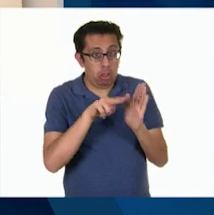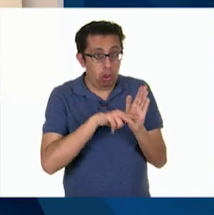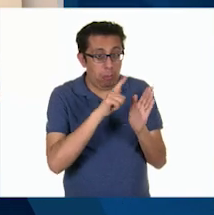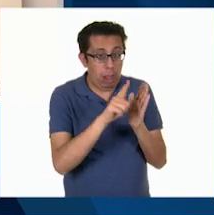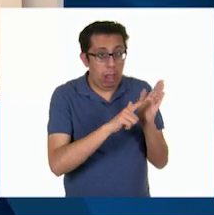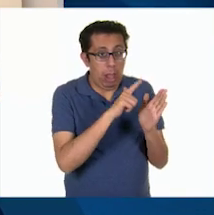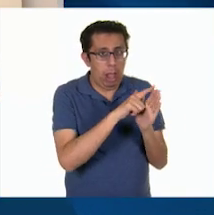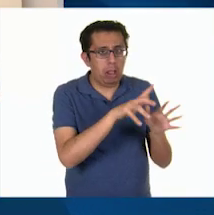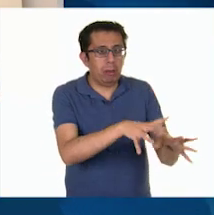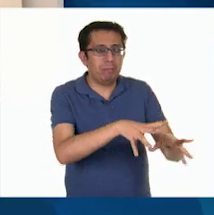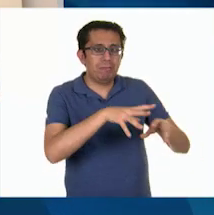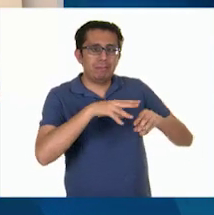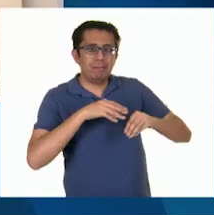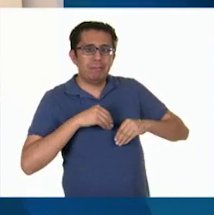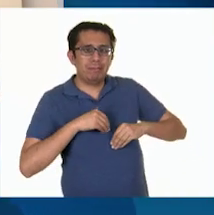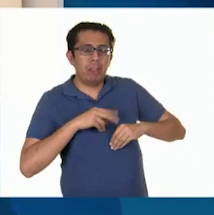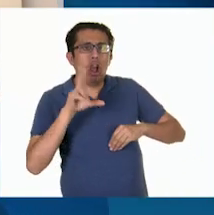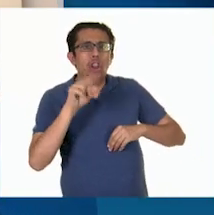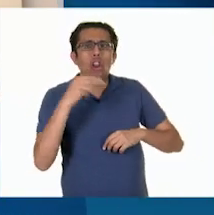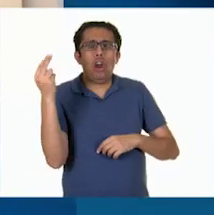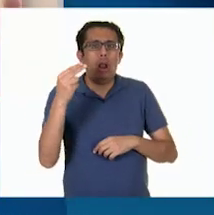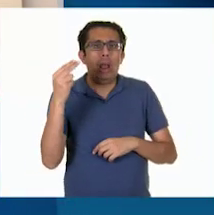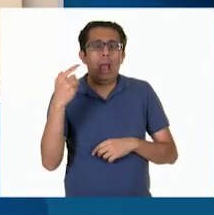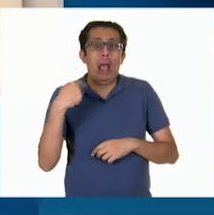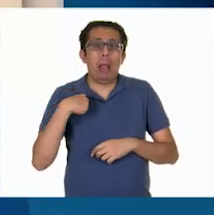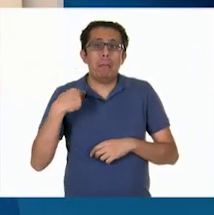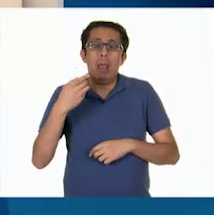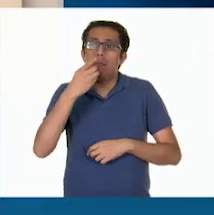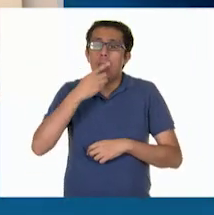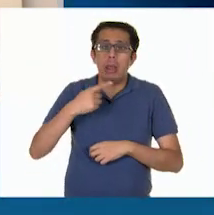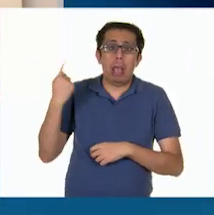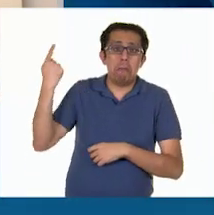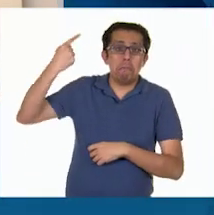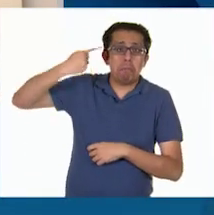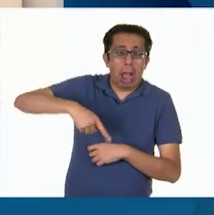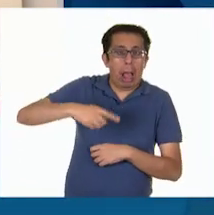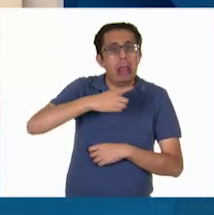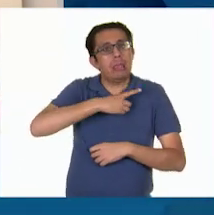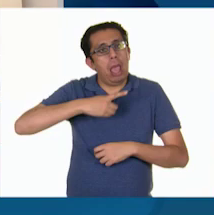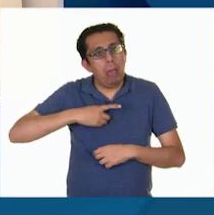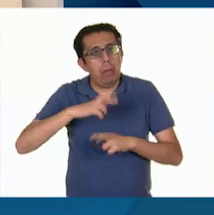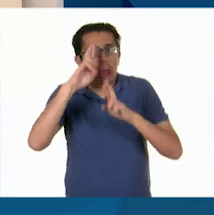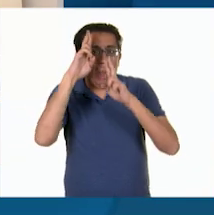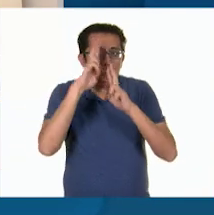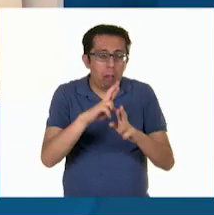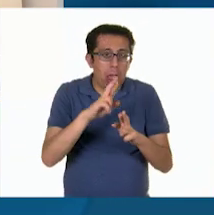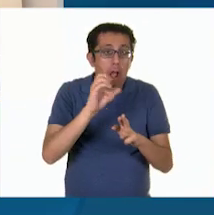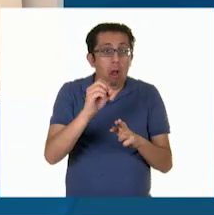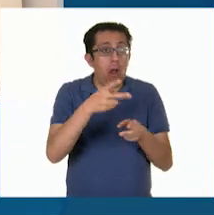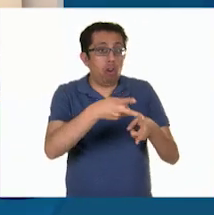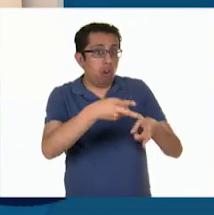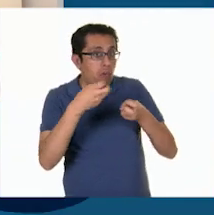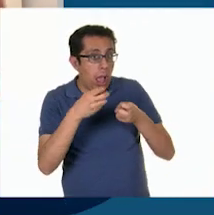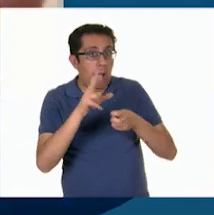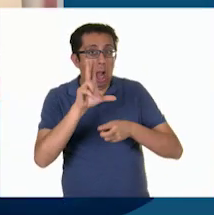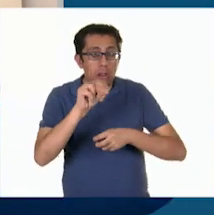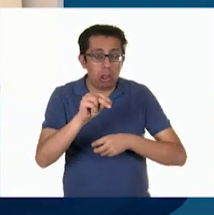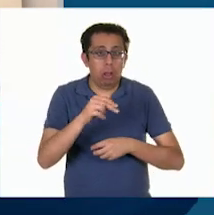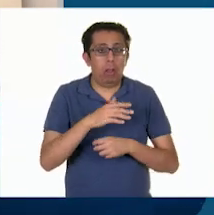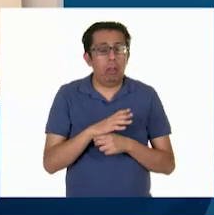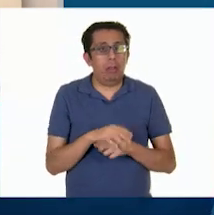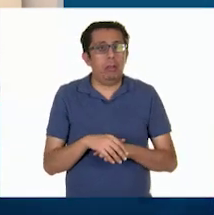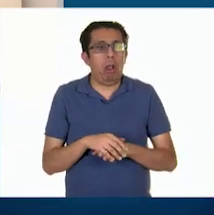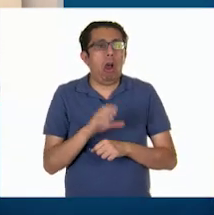y no necesites que te estén diciendo que tienes que ser respetuoso o que no tomes lo que no es tuyo o